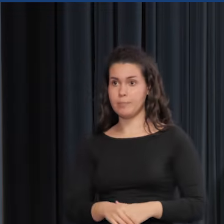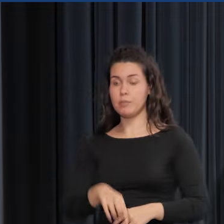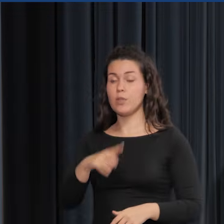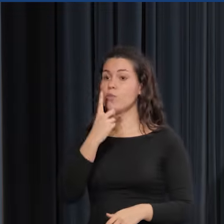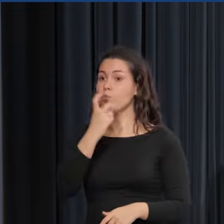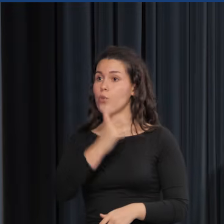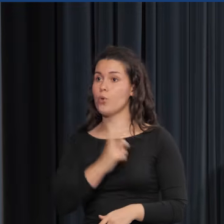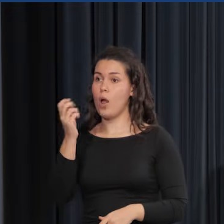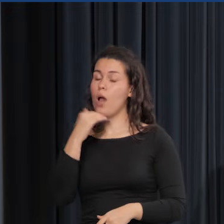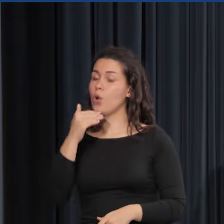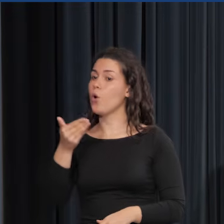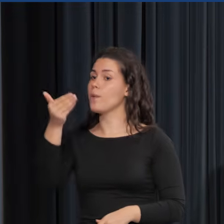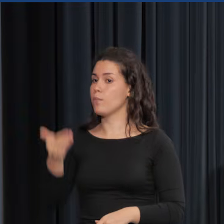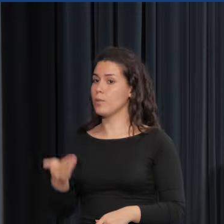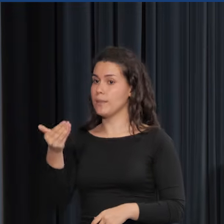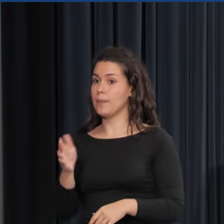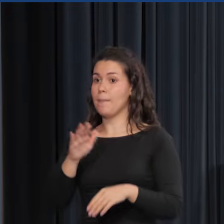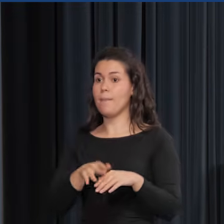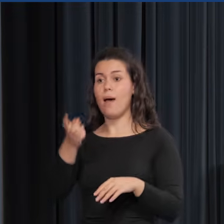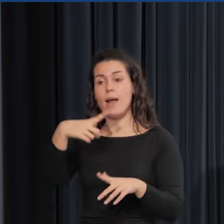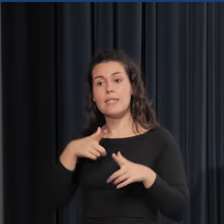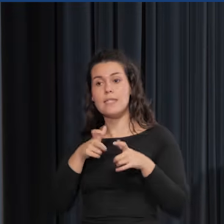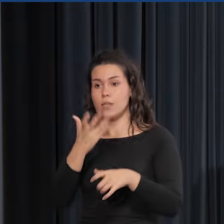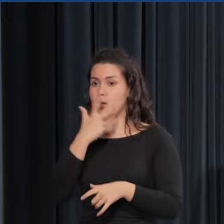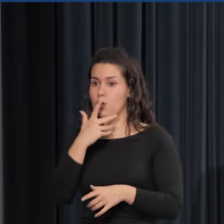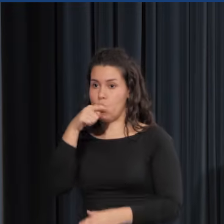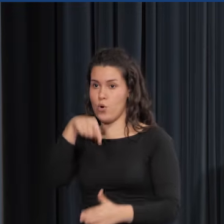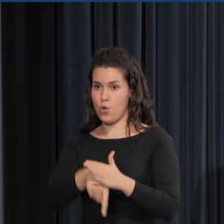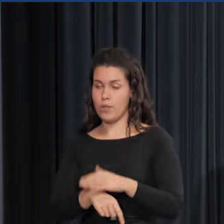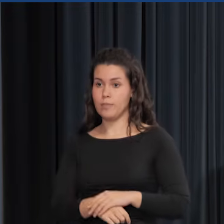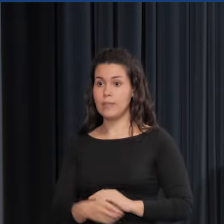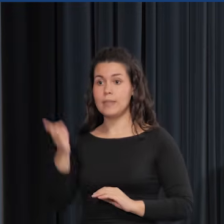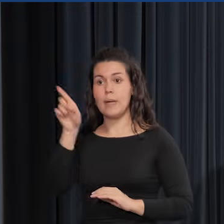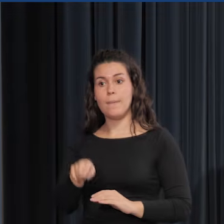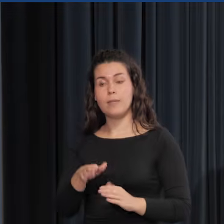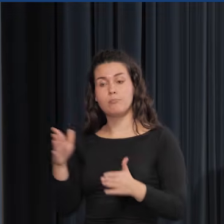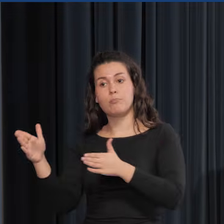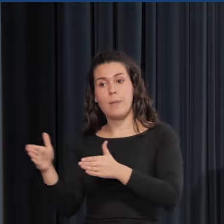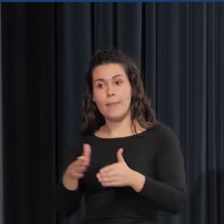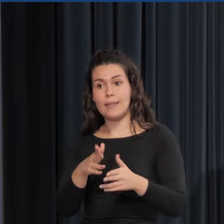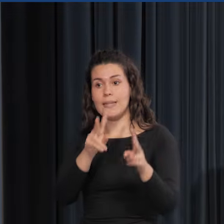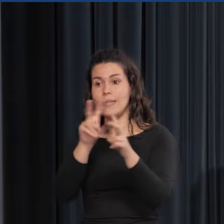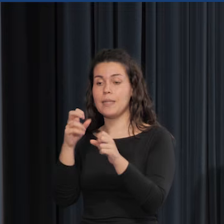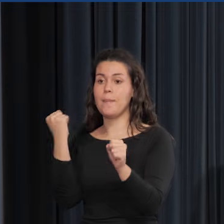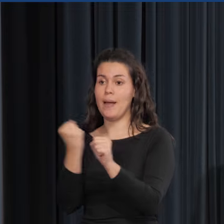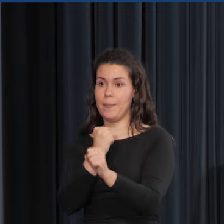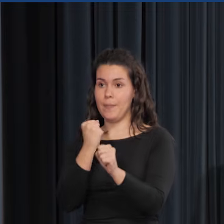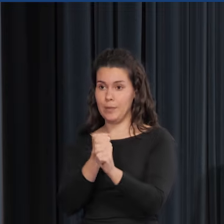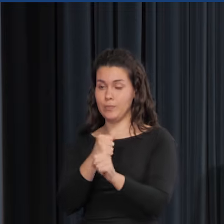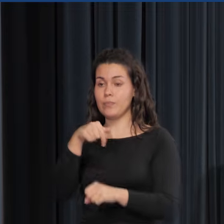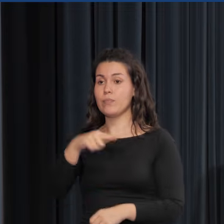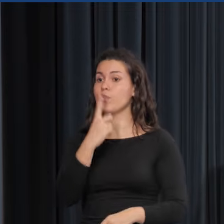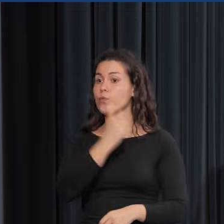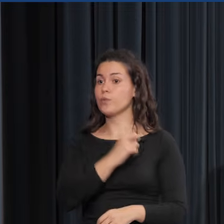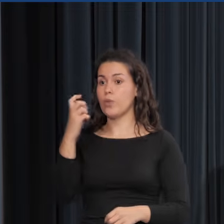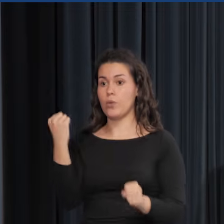de conocer el sector. Pero luego tenemos la parte, como digo yo, de empleo. La Fundación Laboral, que